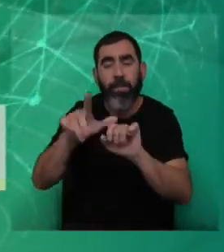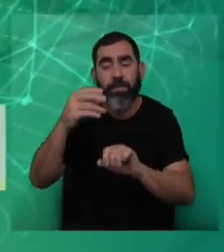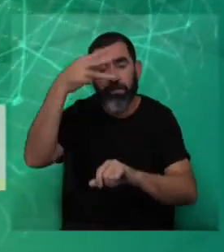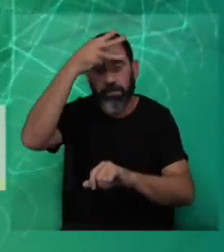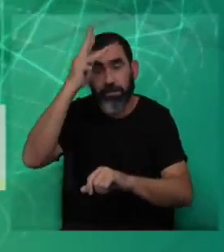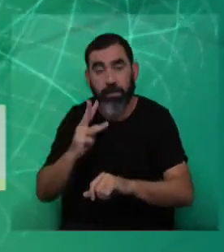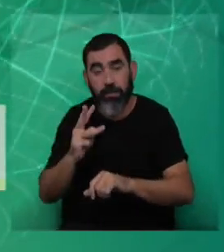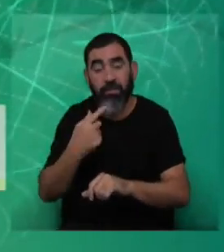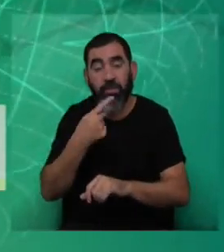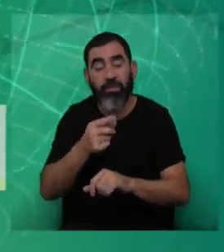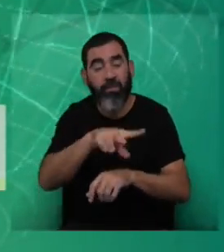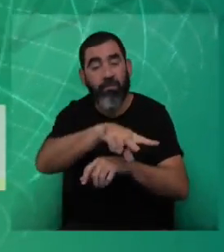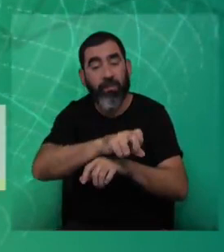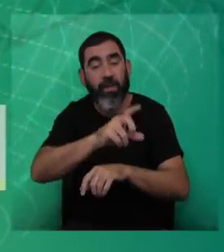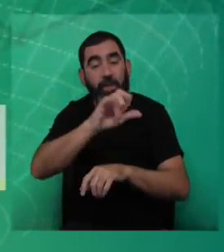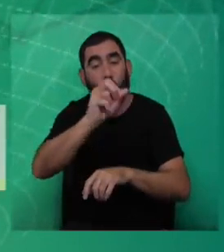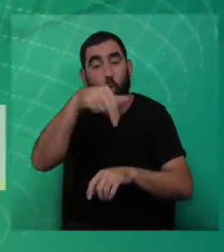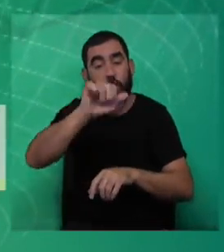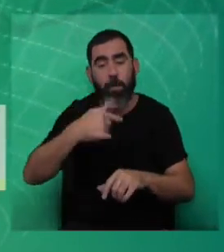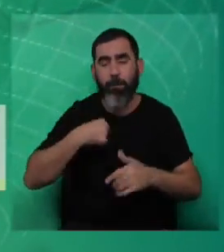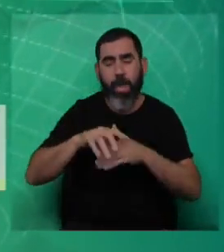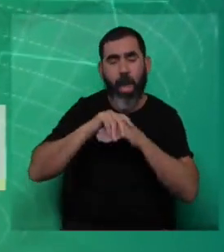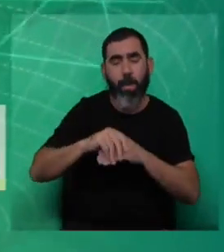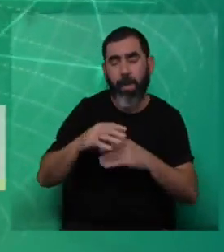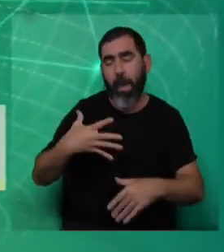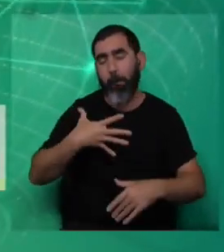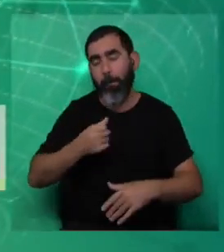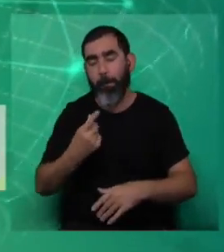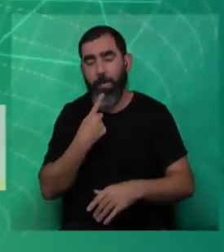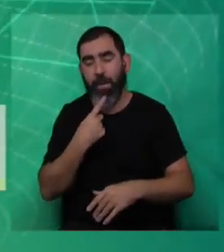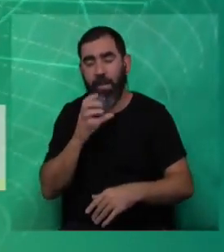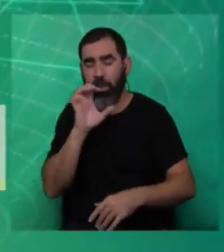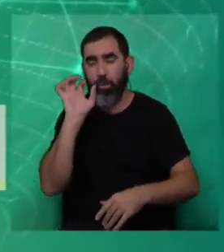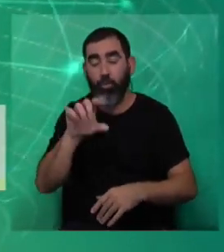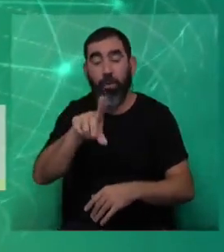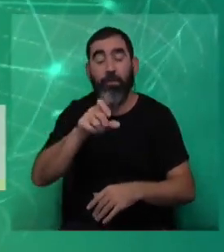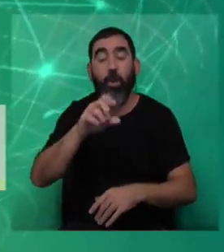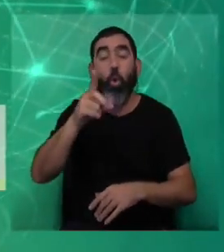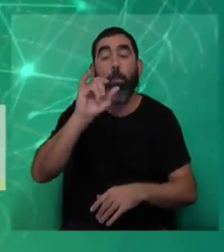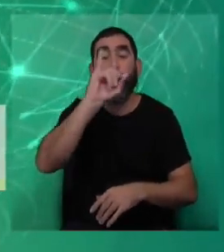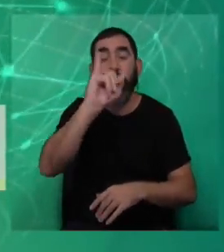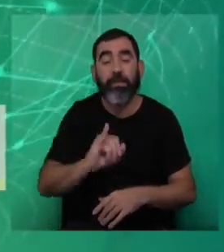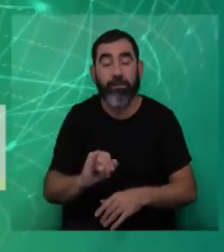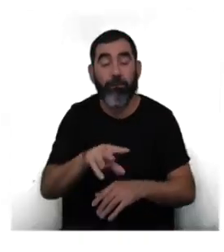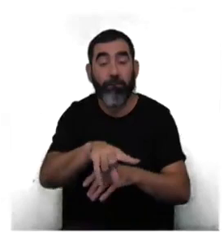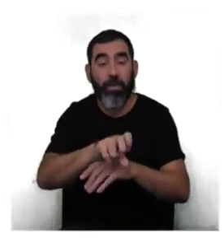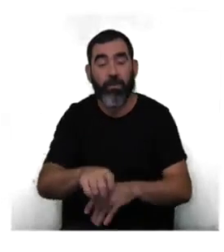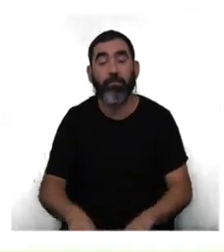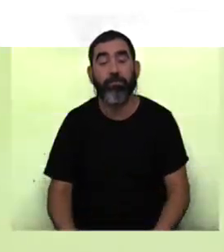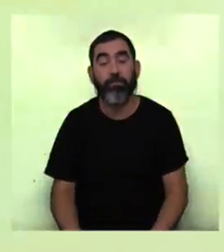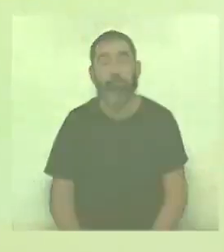Penades, donde dice que la fiscal Alicia Guione es su amiga y es blanca e insulta al fiscal de corte, Juan Gómez.